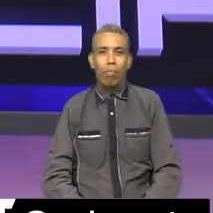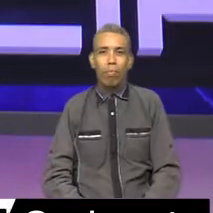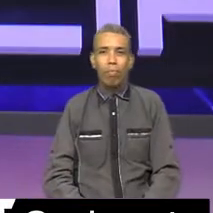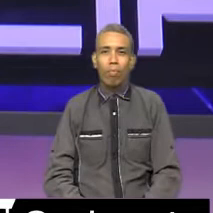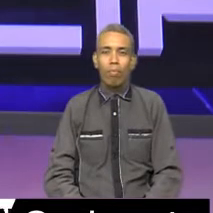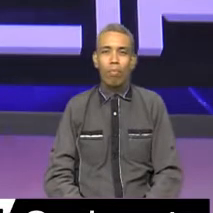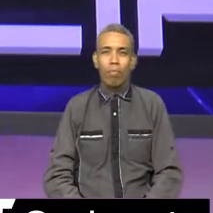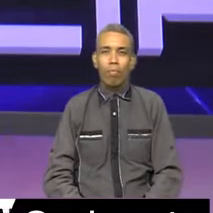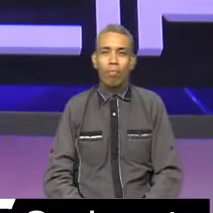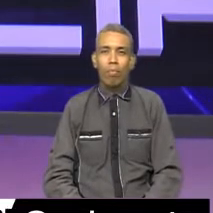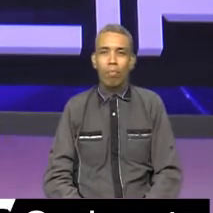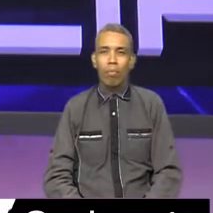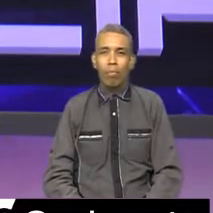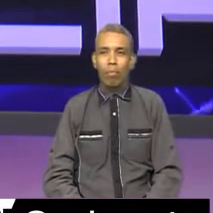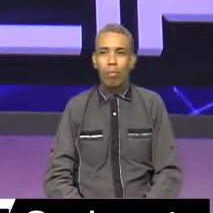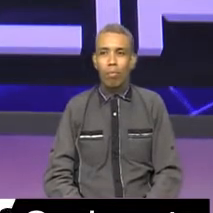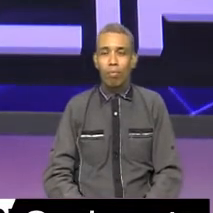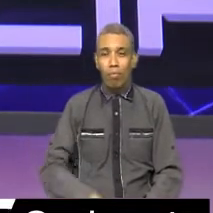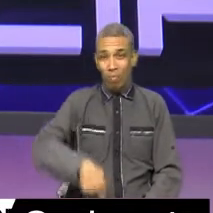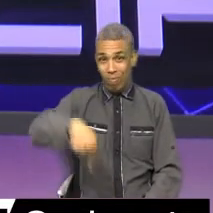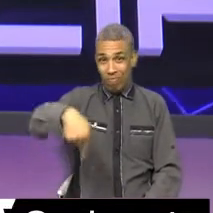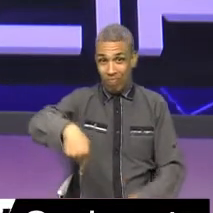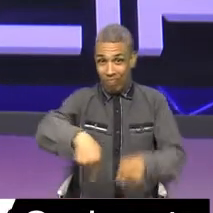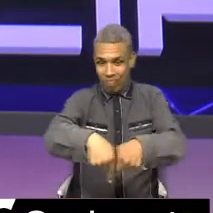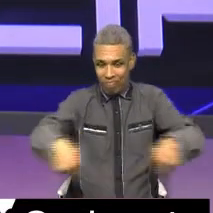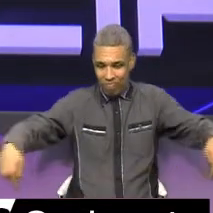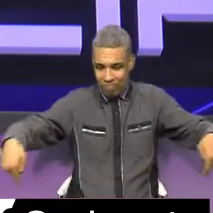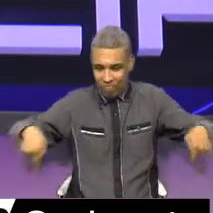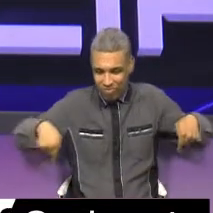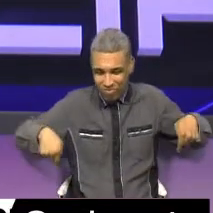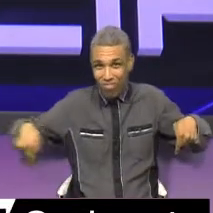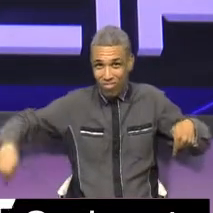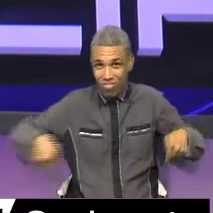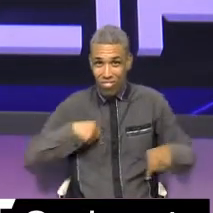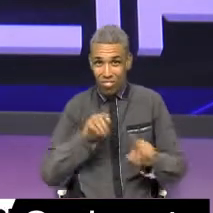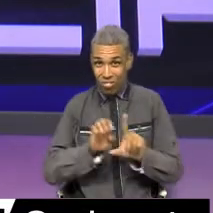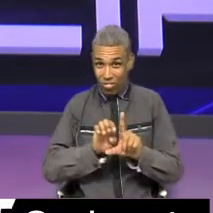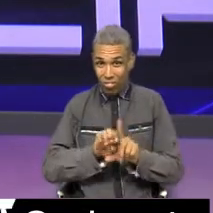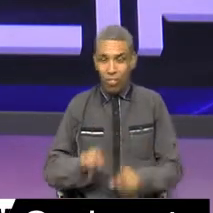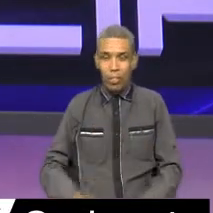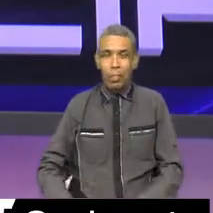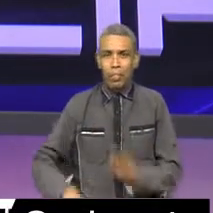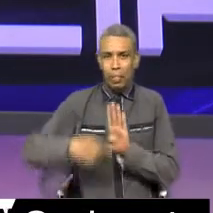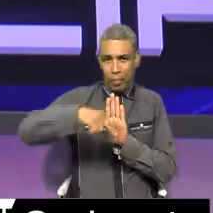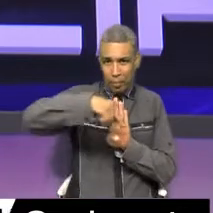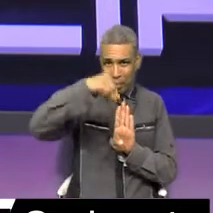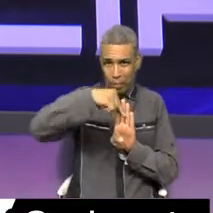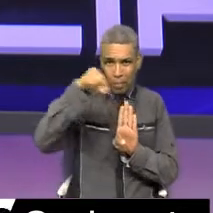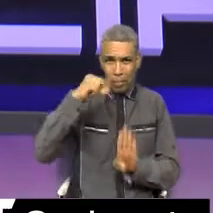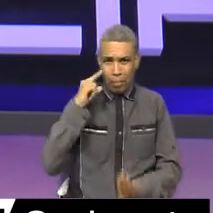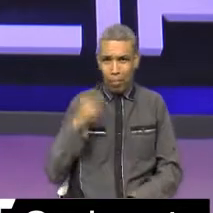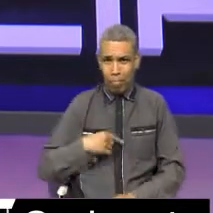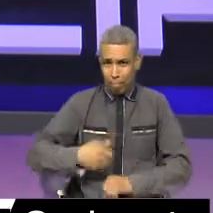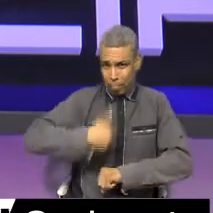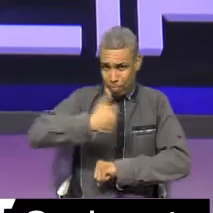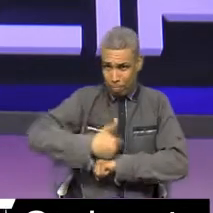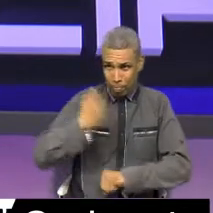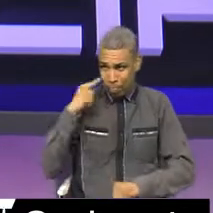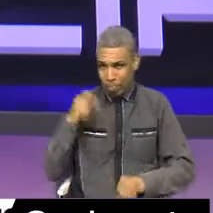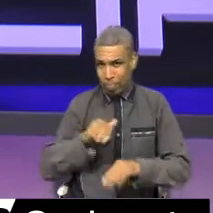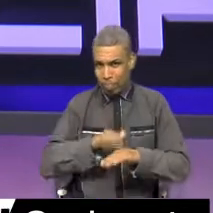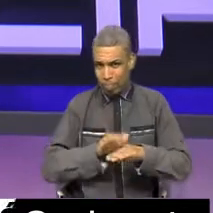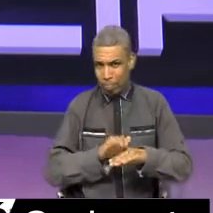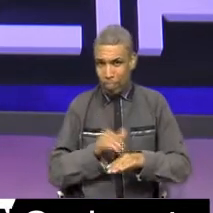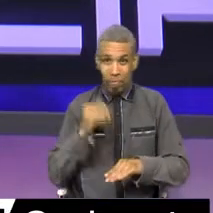En el set de Enlace Noticias se encuentra la presidenta ejecutiva de la Cámara de Comercio, Pilar Adriana Contreras Gómez, quien extiende una especial invitación a la comunidad a un